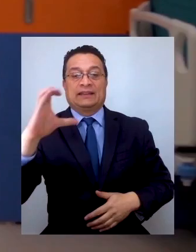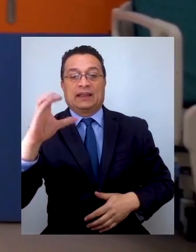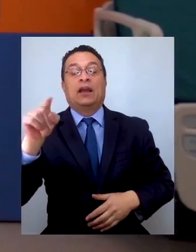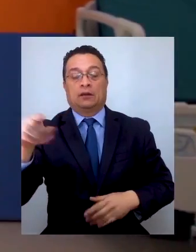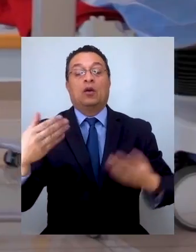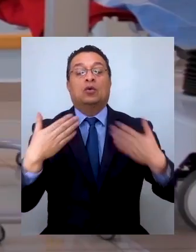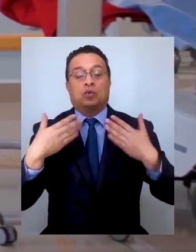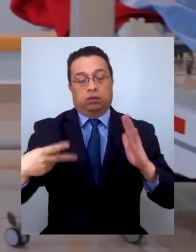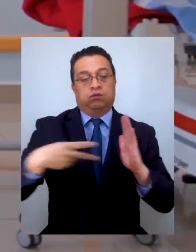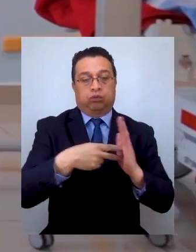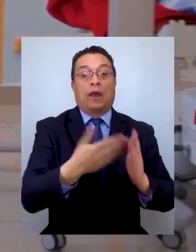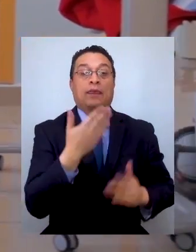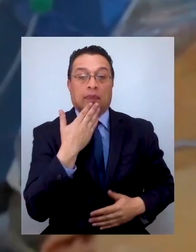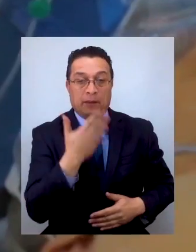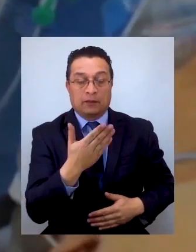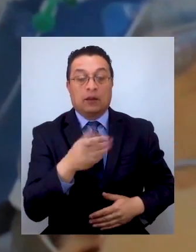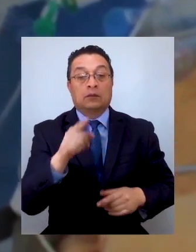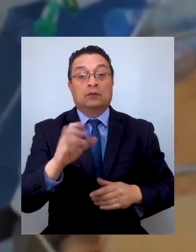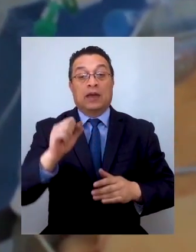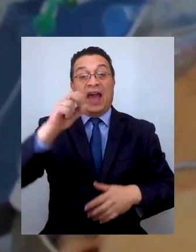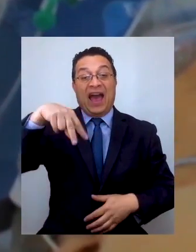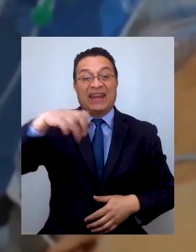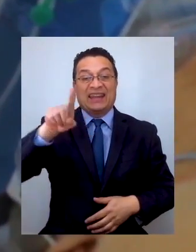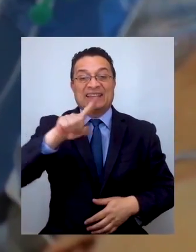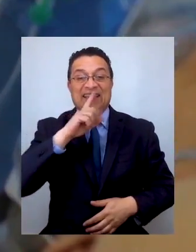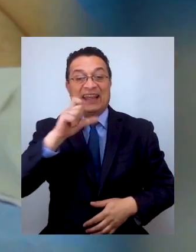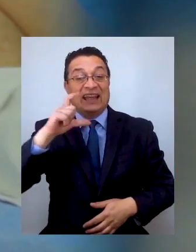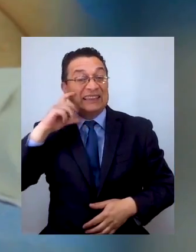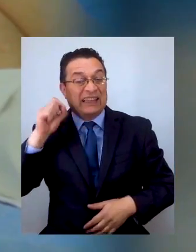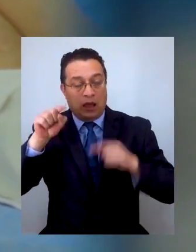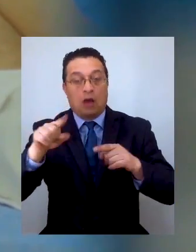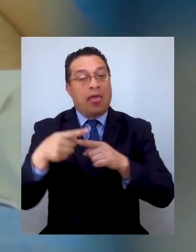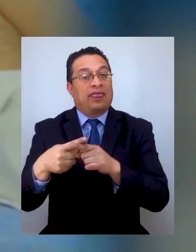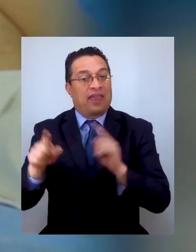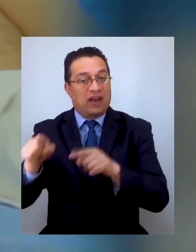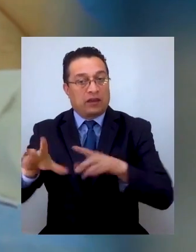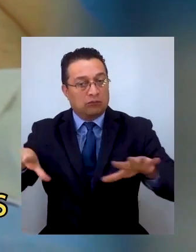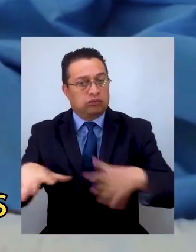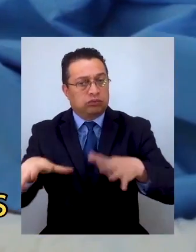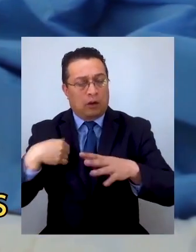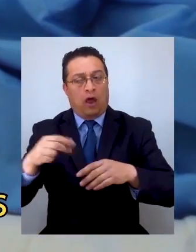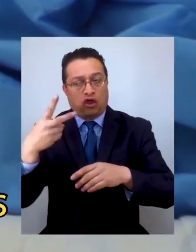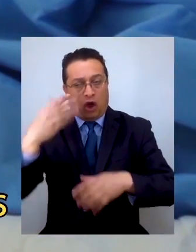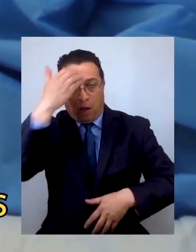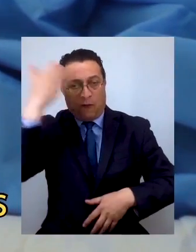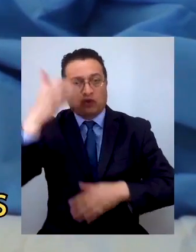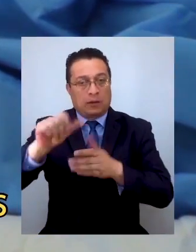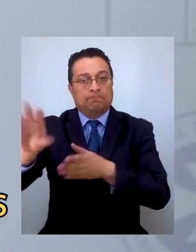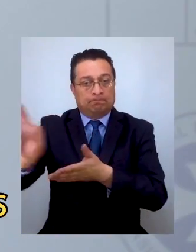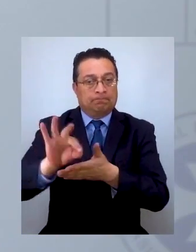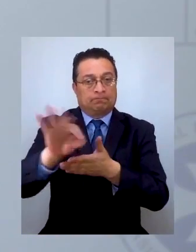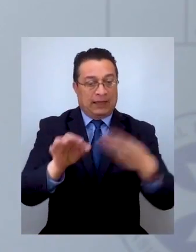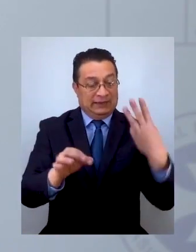UPC en ventilación mecánica. Para los anestesiólogos, esto significó un reto distinto y fue necesario agregar 2